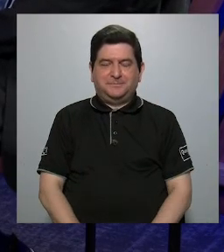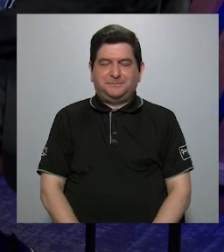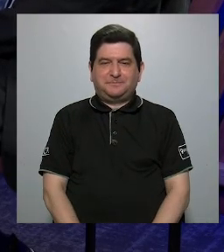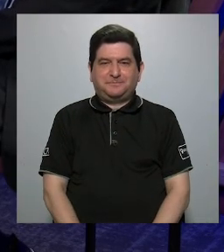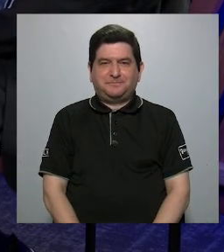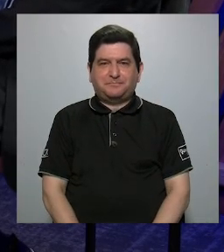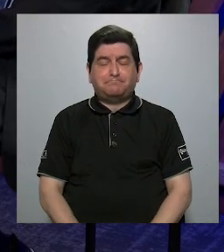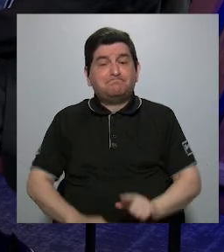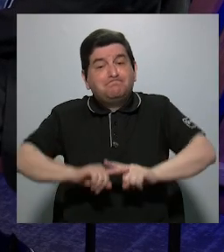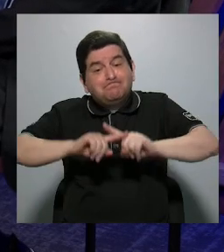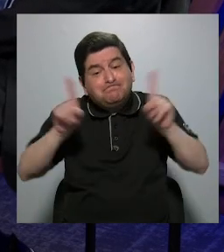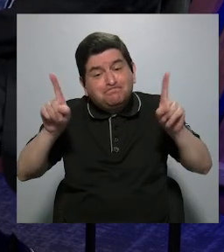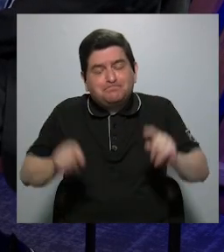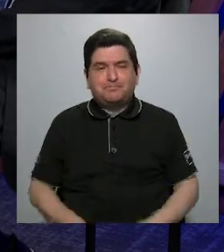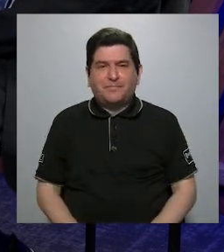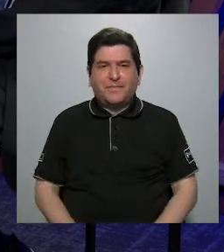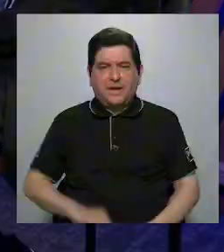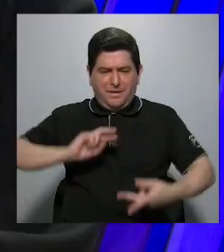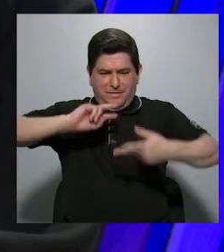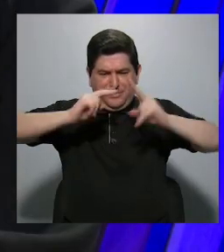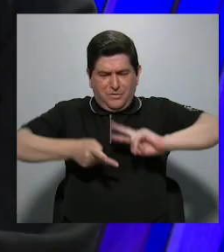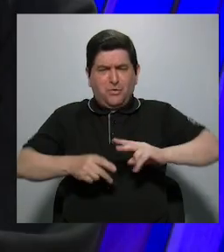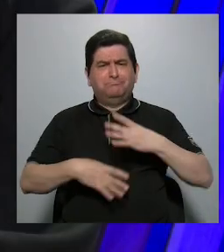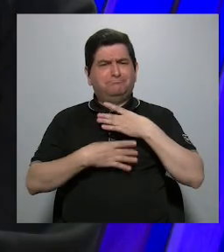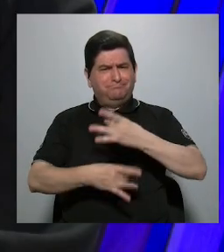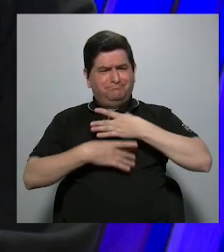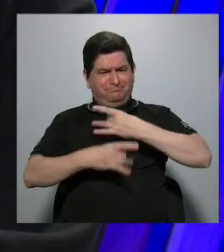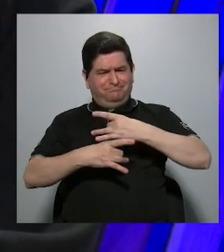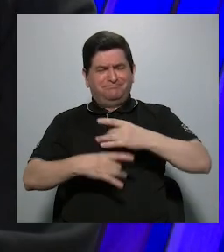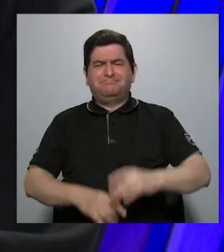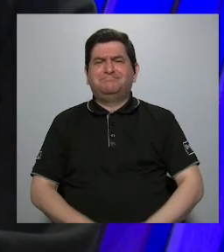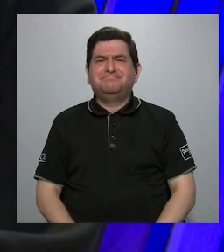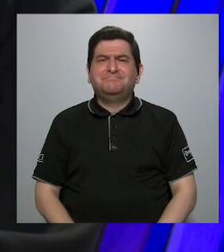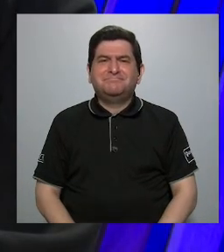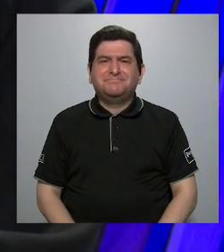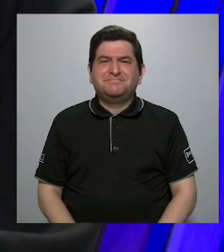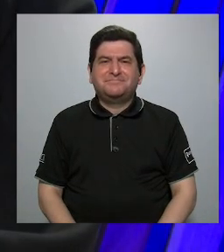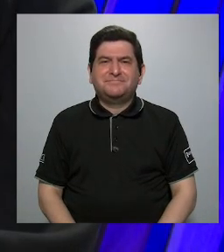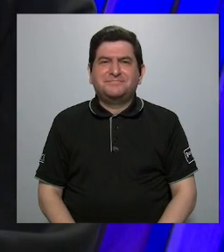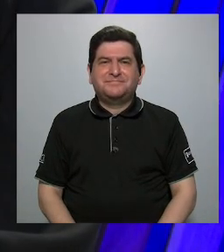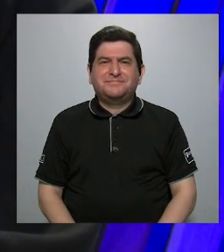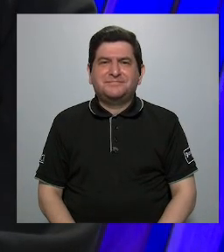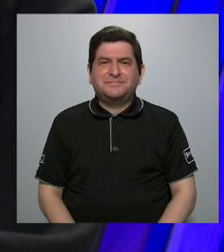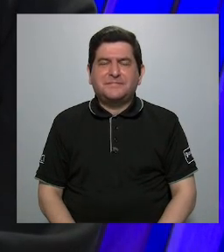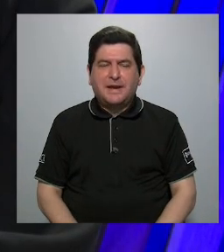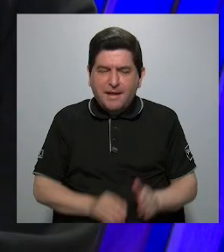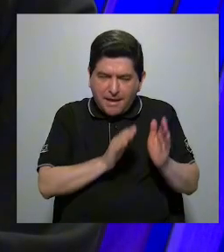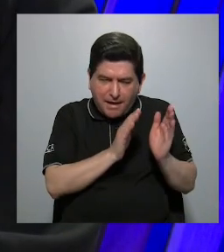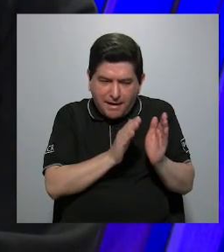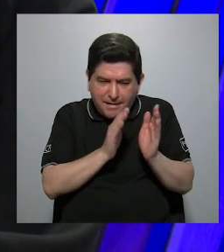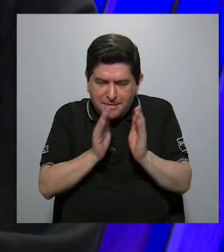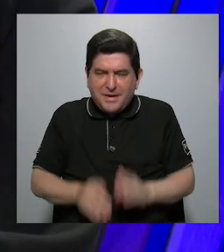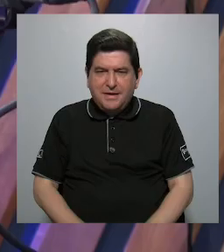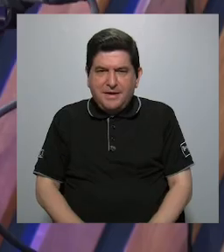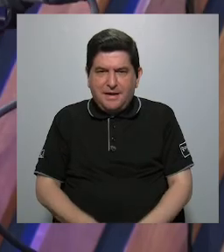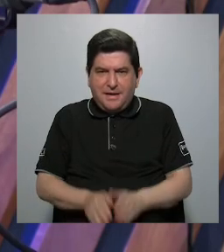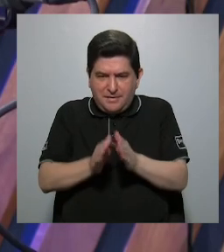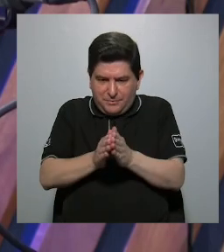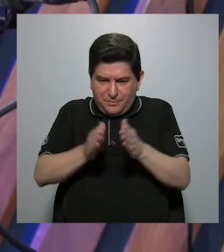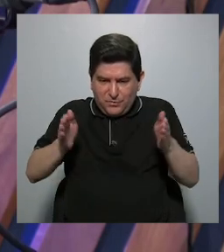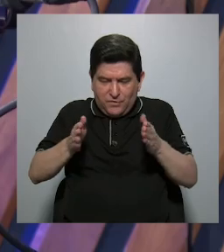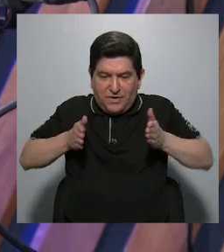Segunda. Sin embargo, hay una paradoja muy interesante. Cuando se planeó